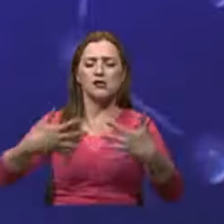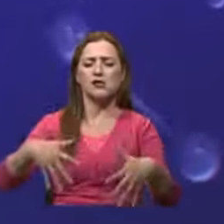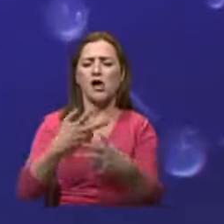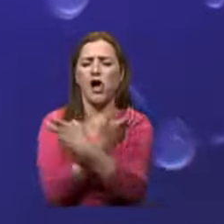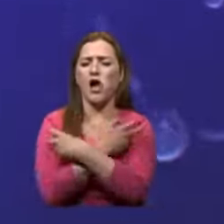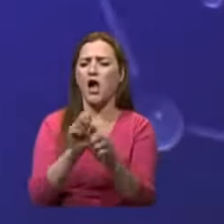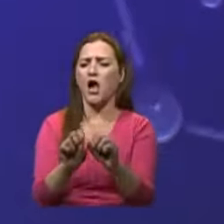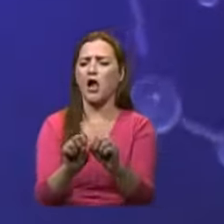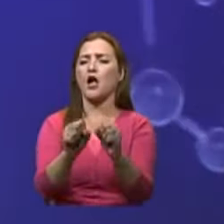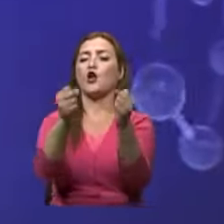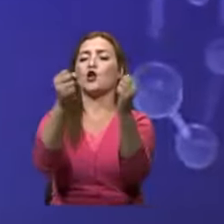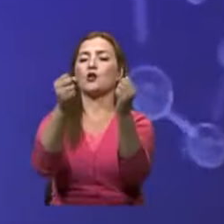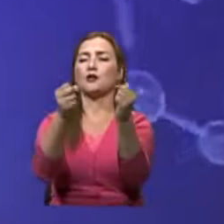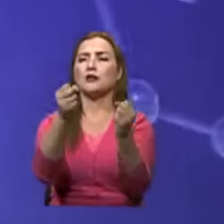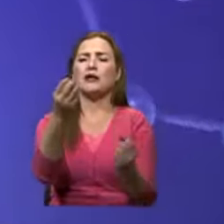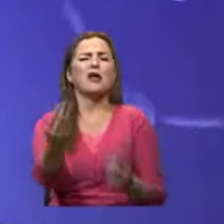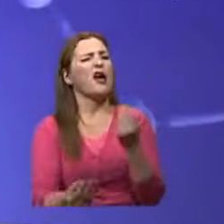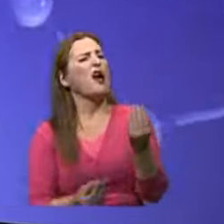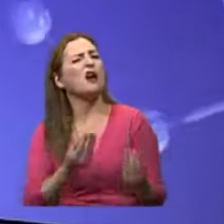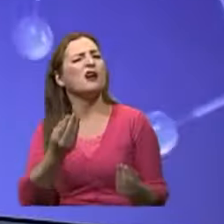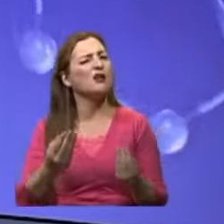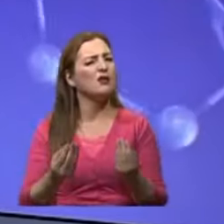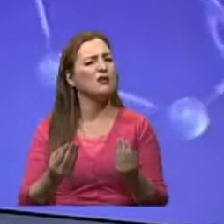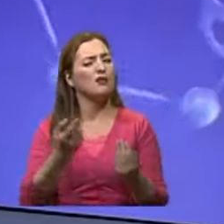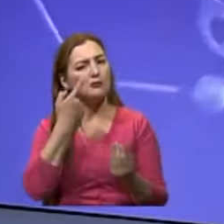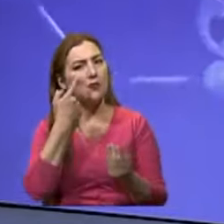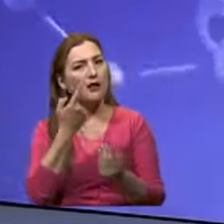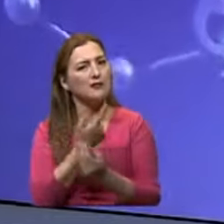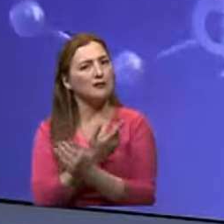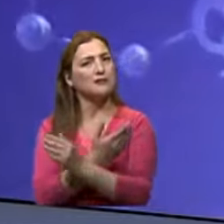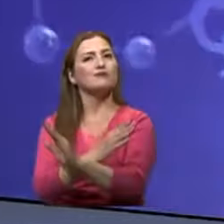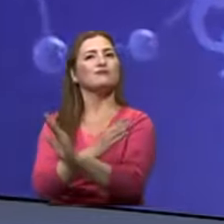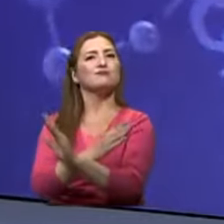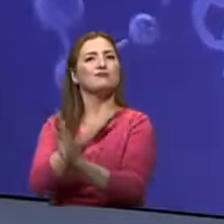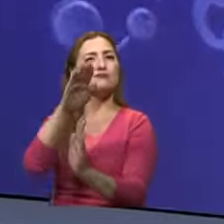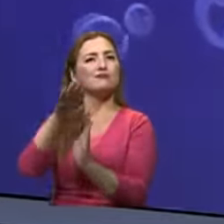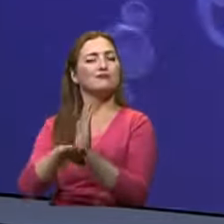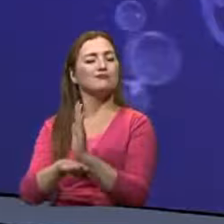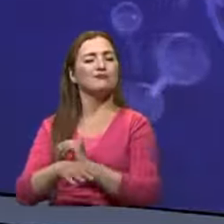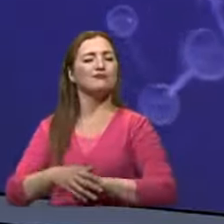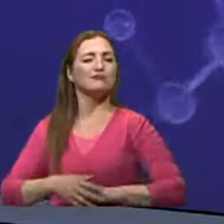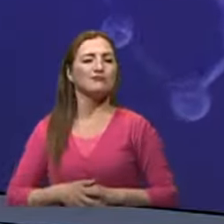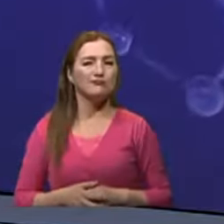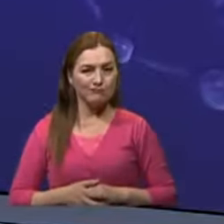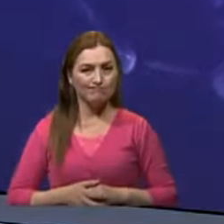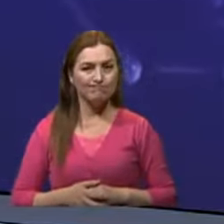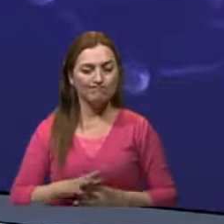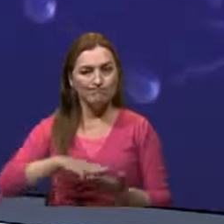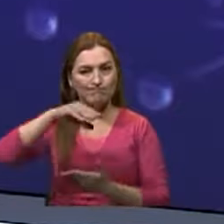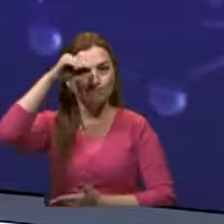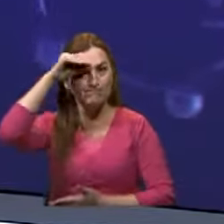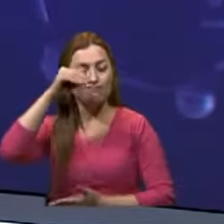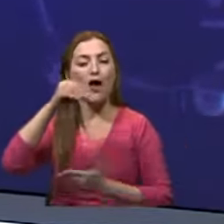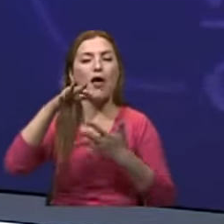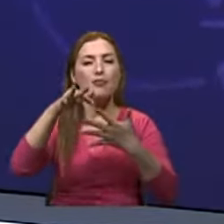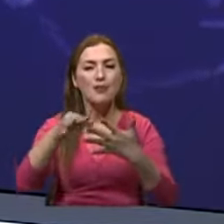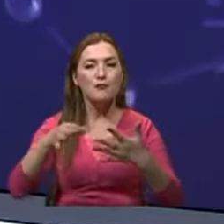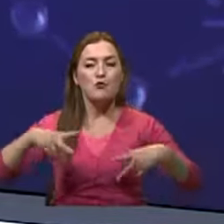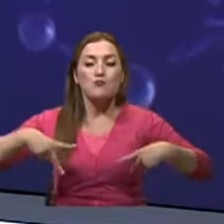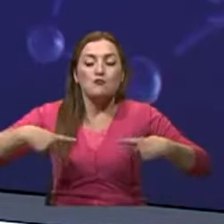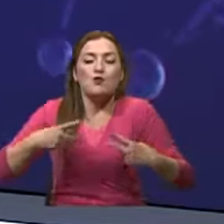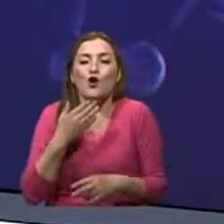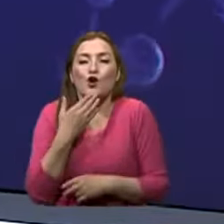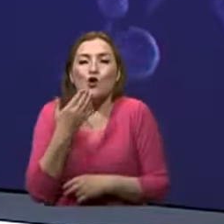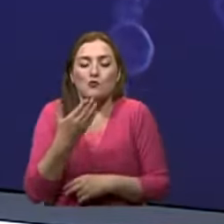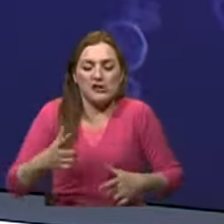hoy conoceremos qué precauciones y hábitos debemos adoptar para minimizar este riesgo. Además aprenderemos qué tipo de vida se puede hacer